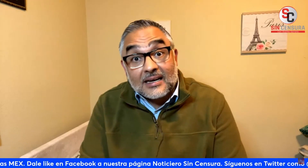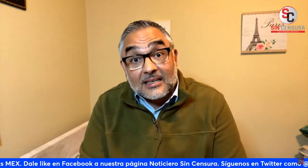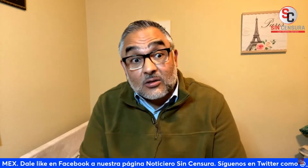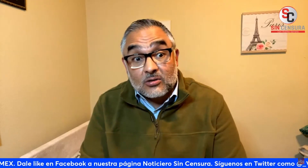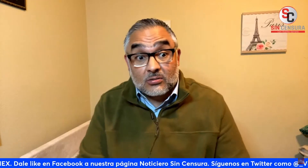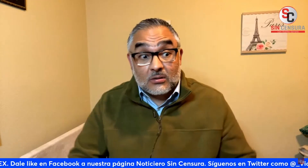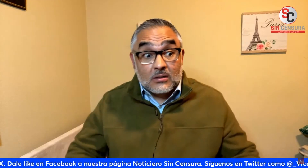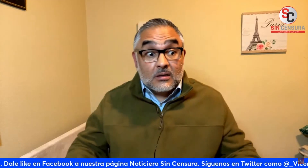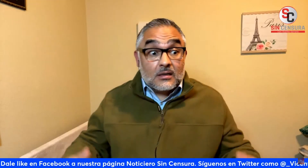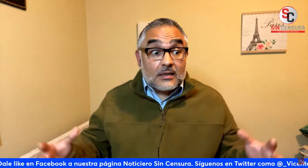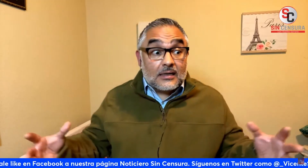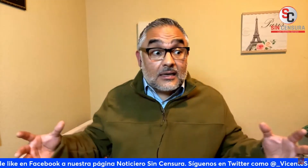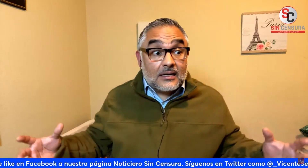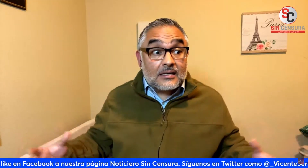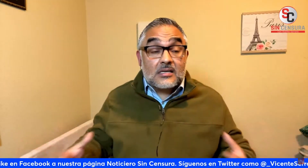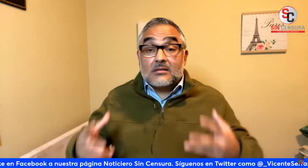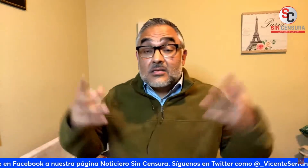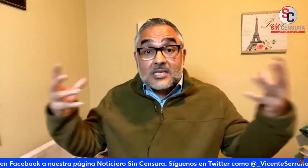Nación? ¿Qué retos,